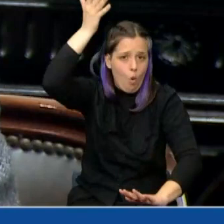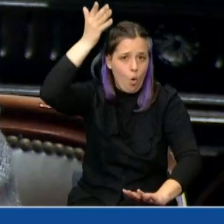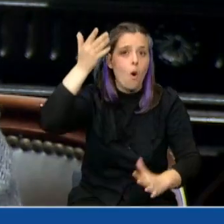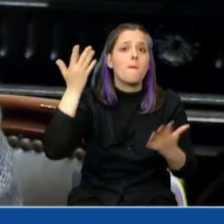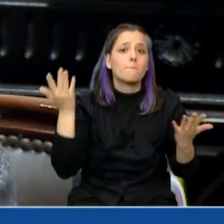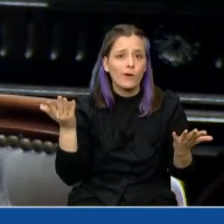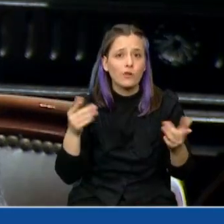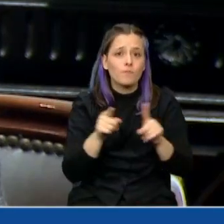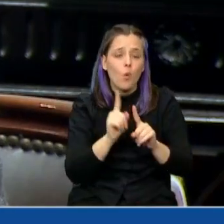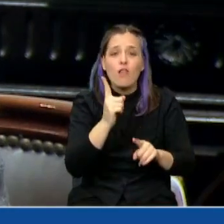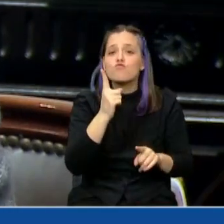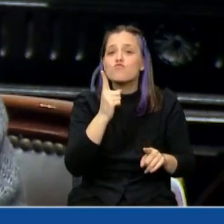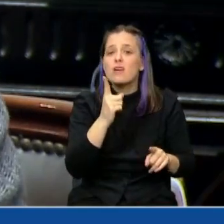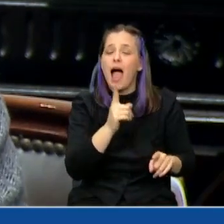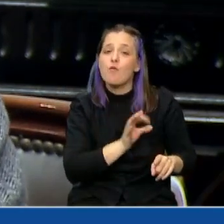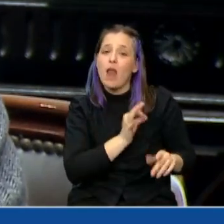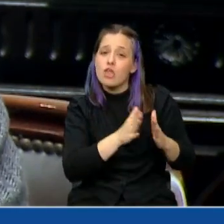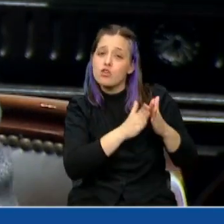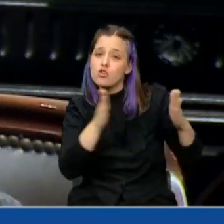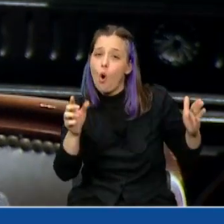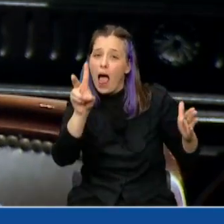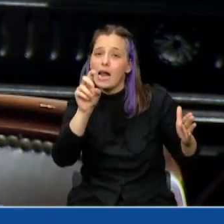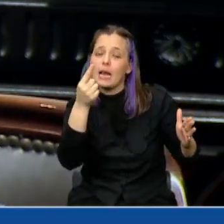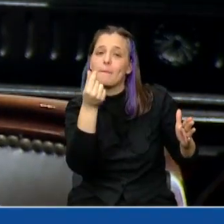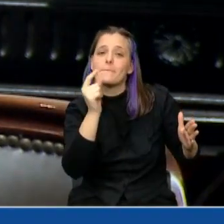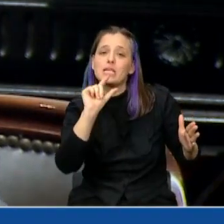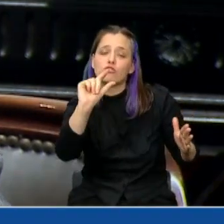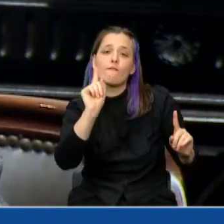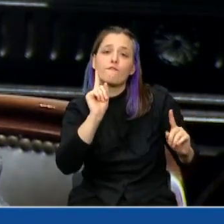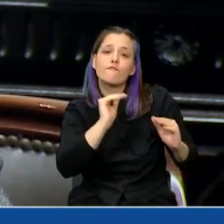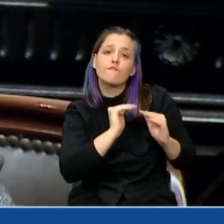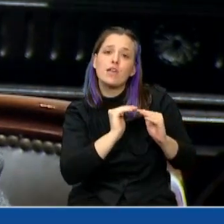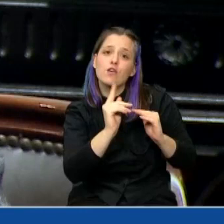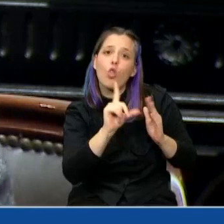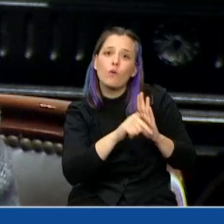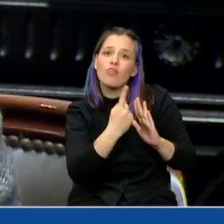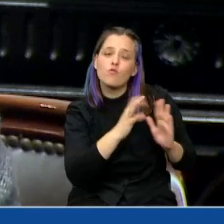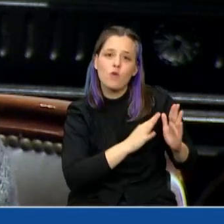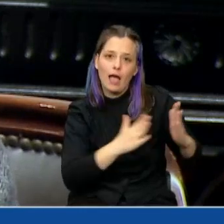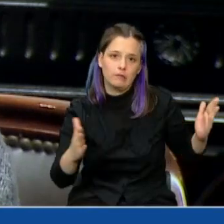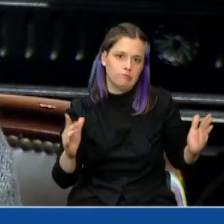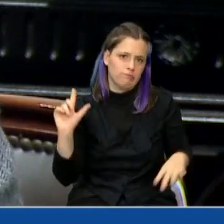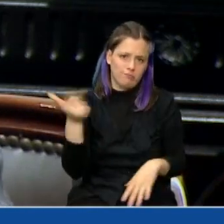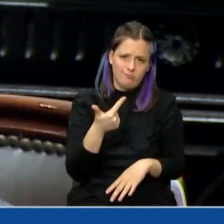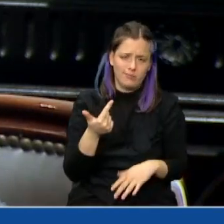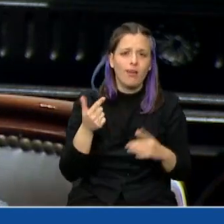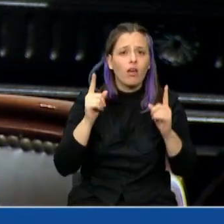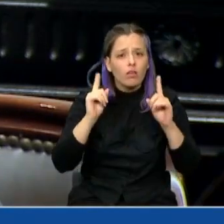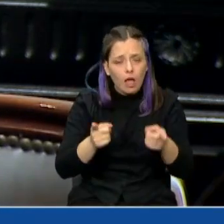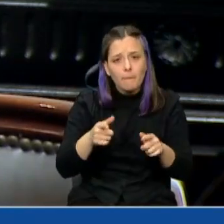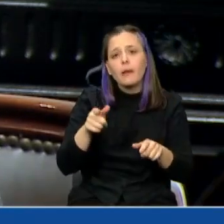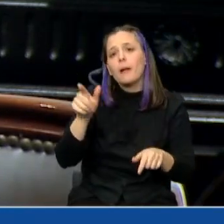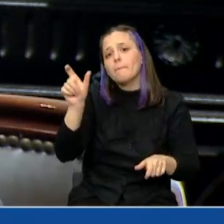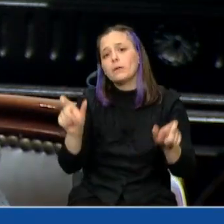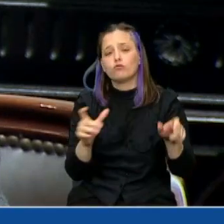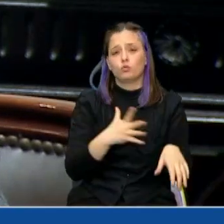el valor del alquiler es una utopía, y además darle a las partes la posibilidad de que elijan qué